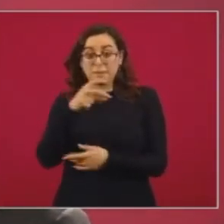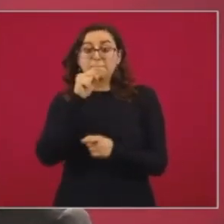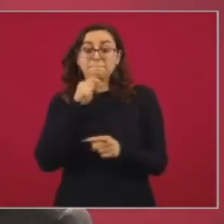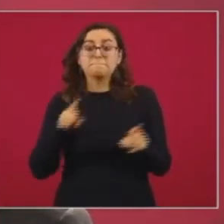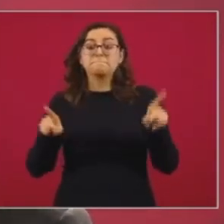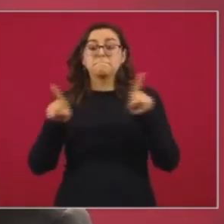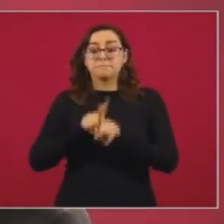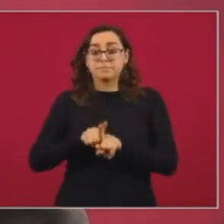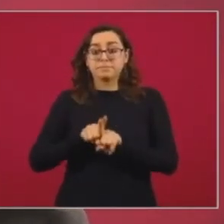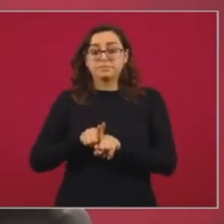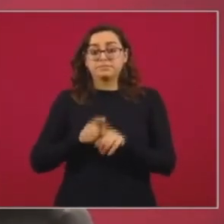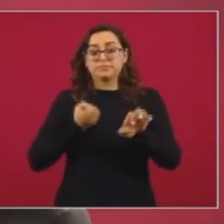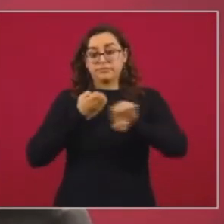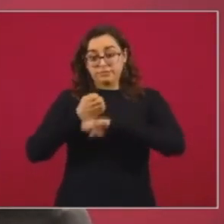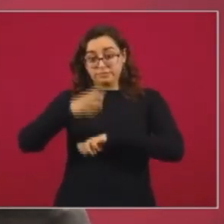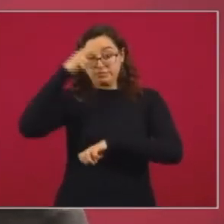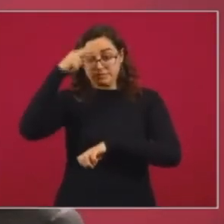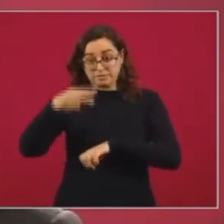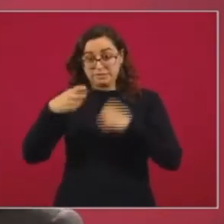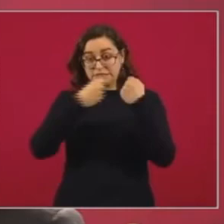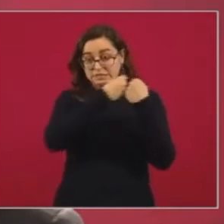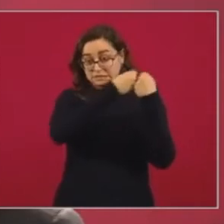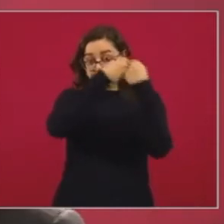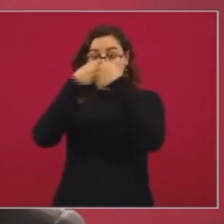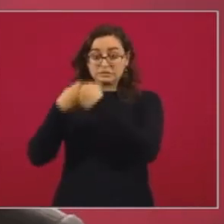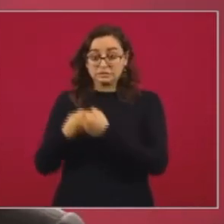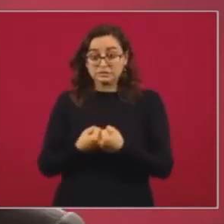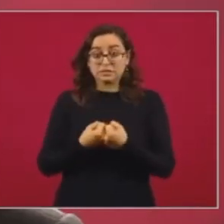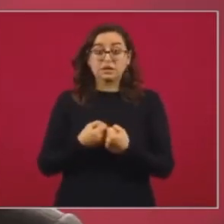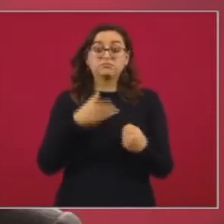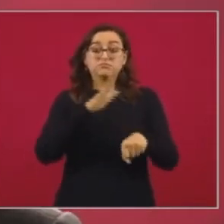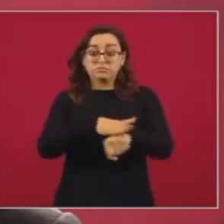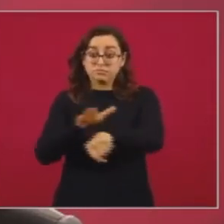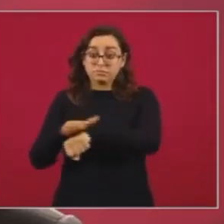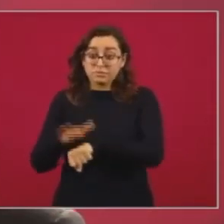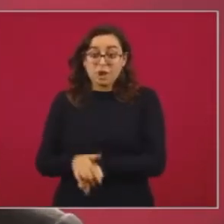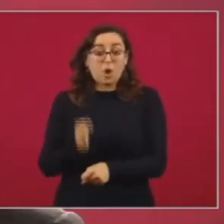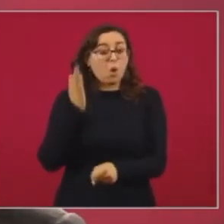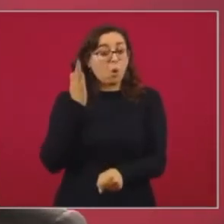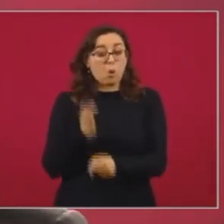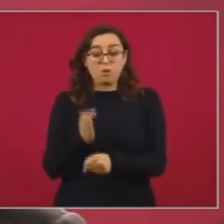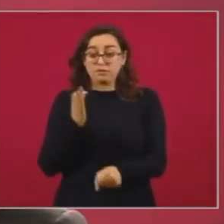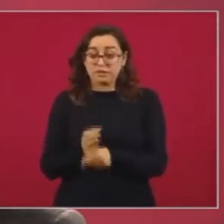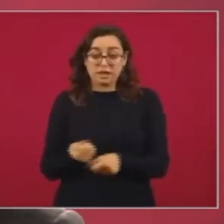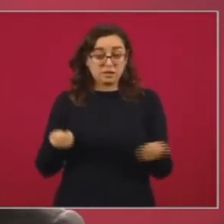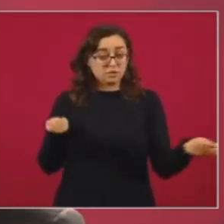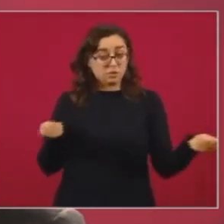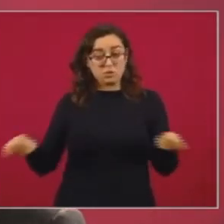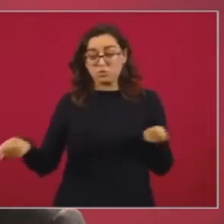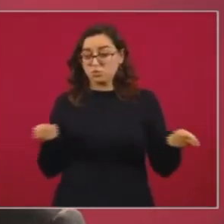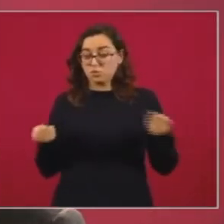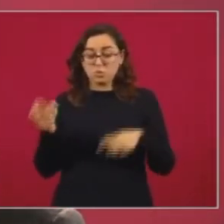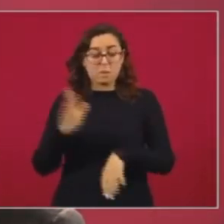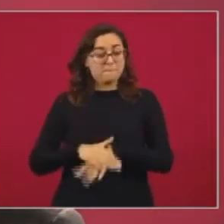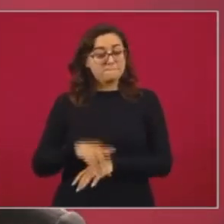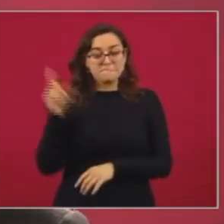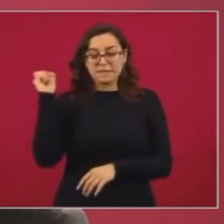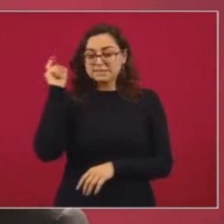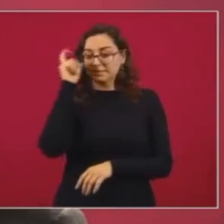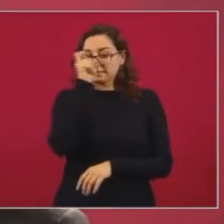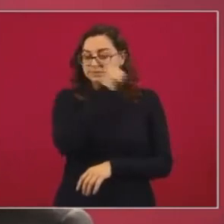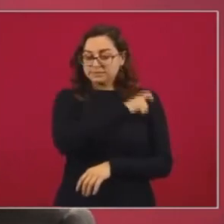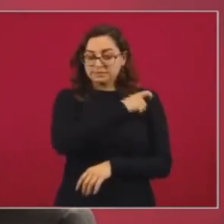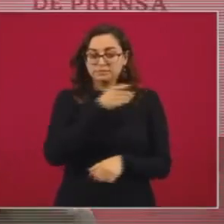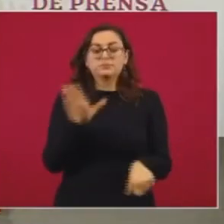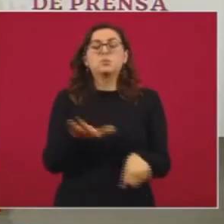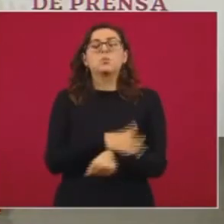México, tengamos conciencia de que estamos en la zona de más difícil control de la epidemia. ¿Por qué